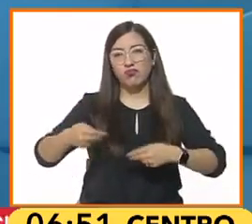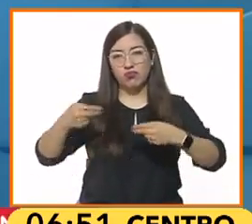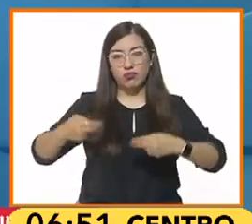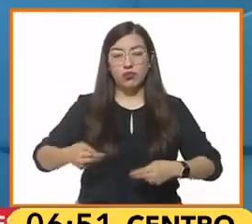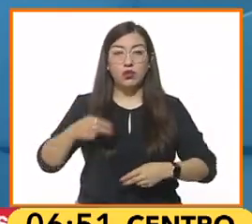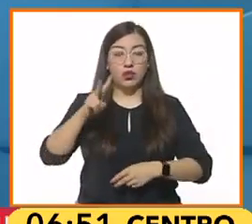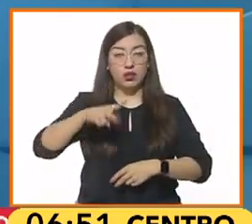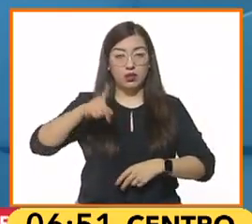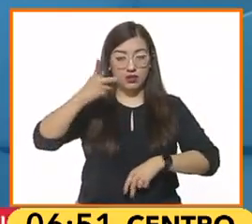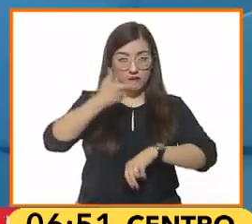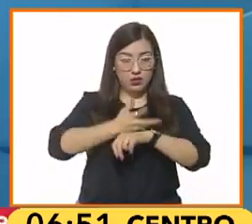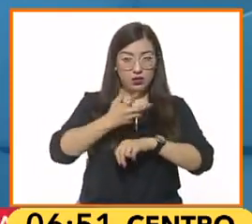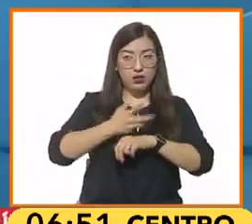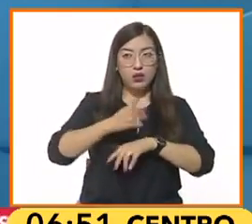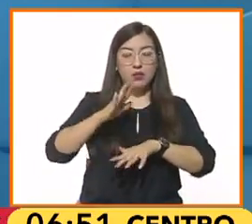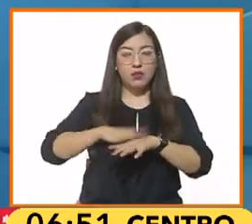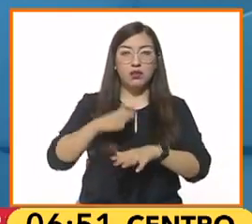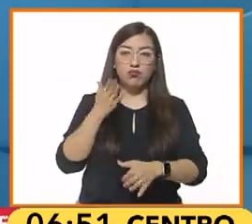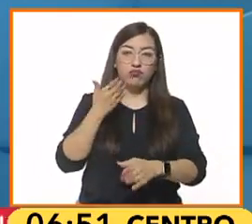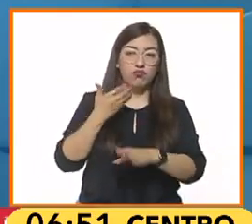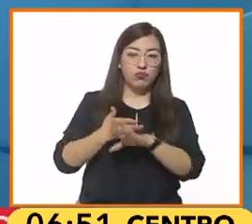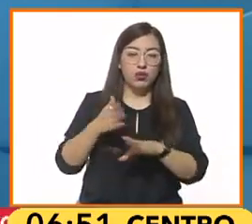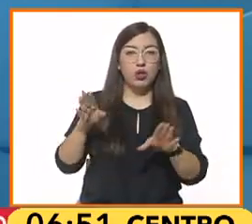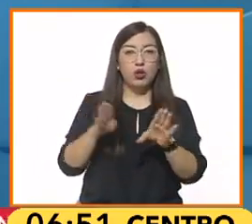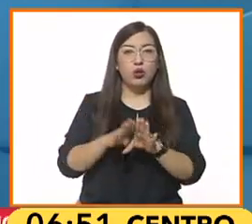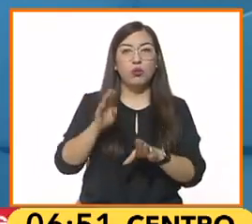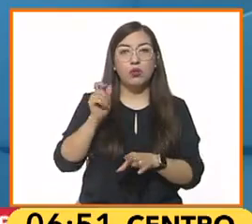presionando a todos ellos por medio de dejar que